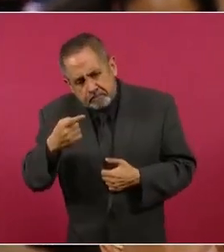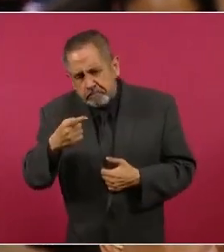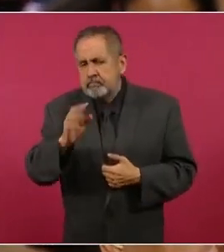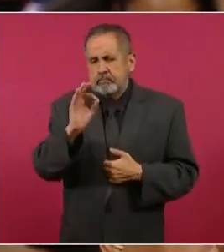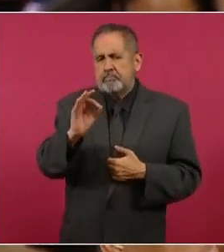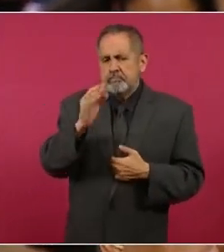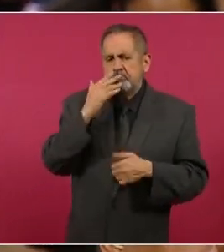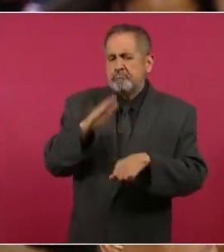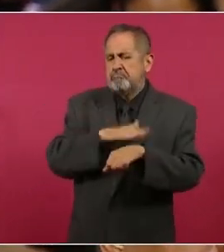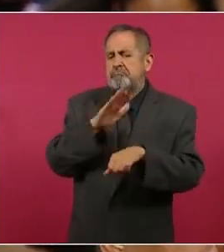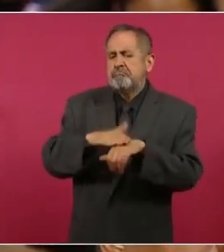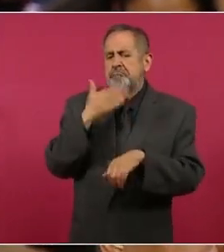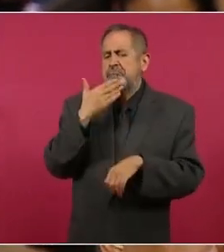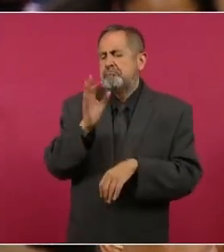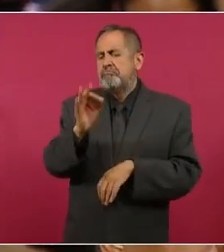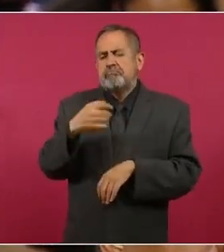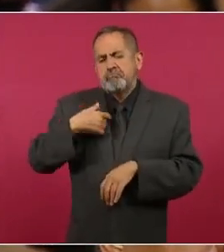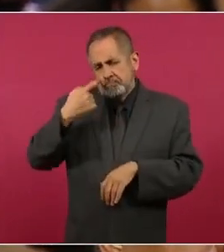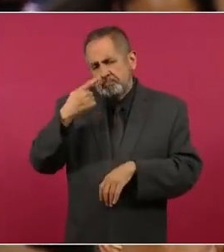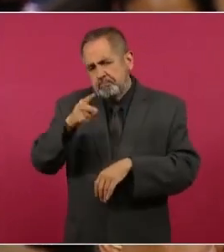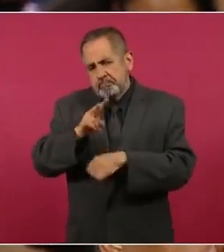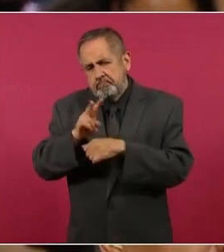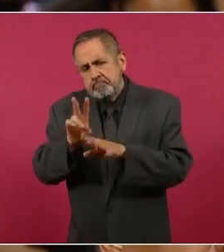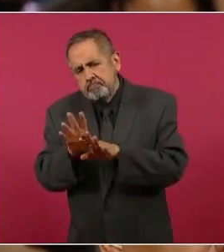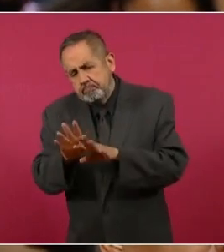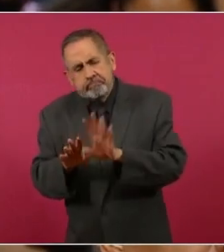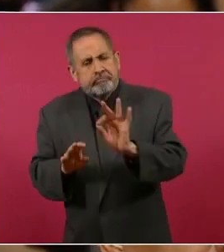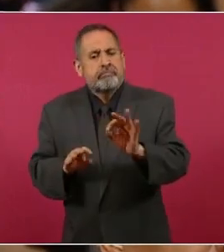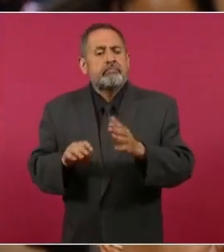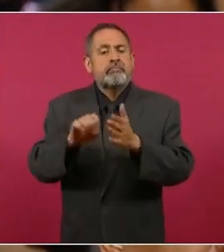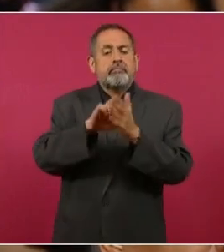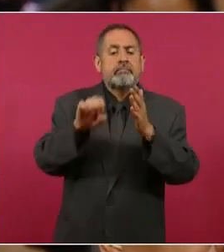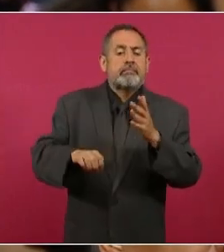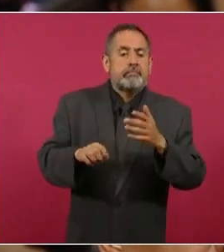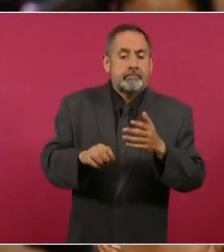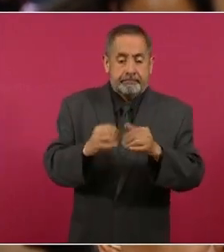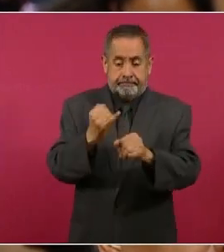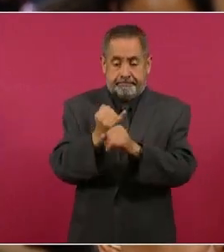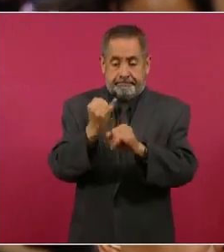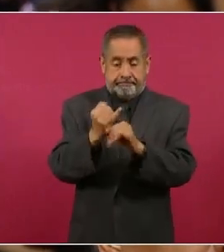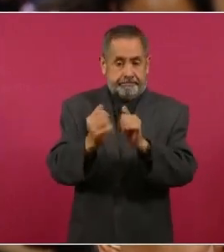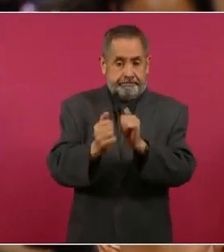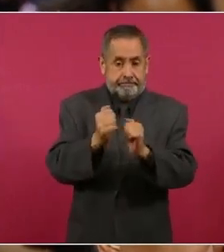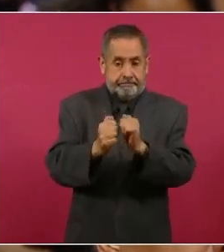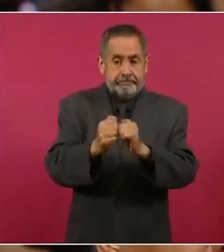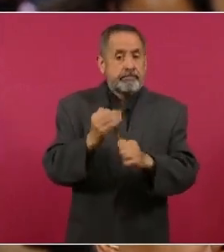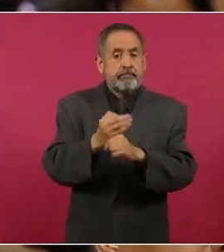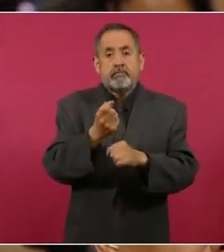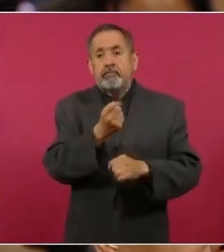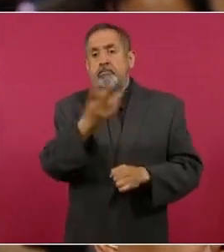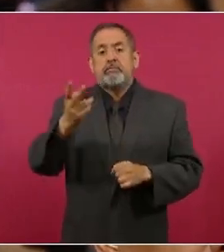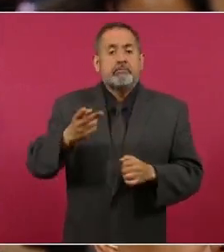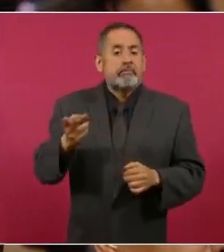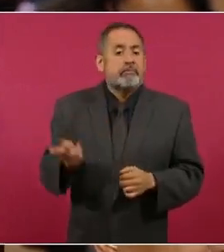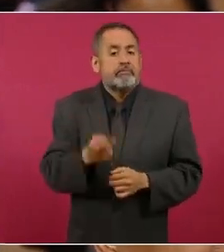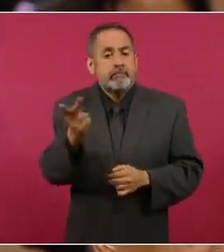sobre este tema de, por ejemplo, en las propias redes ahorita están preguntando muchos